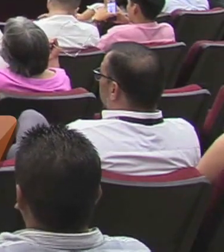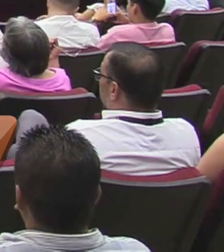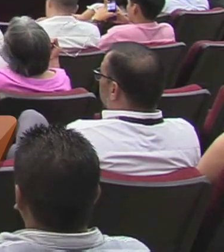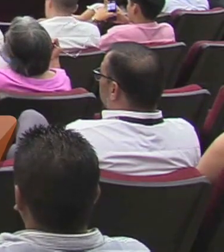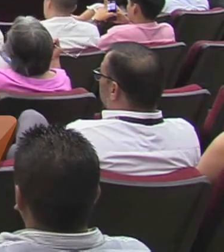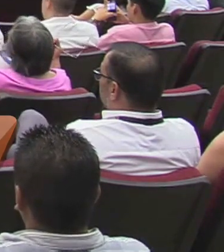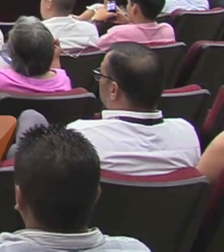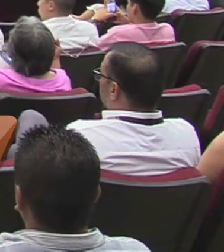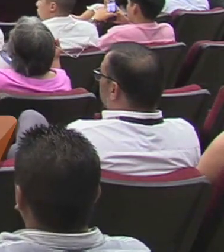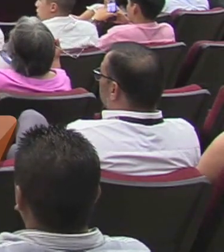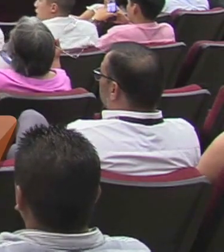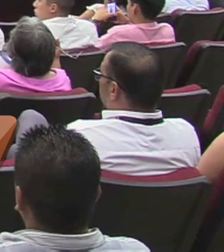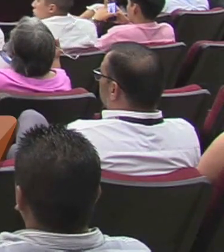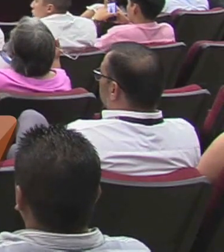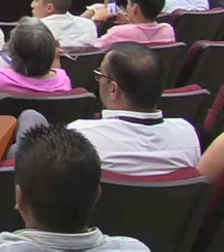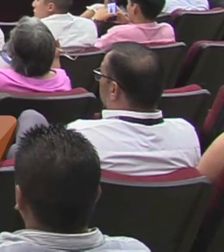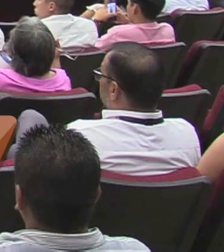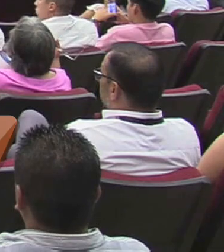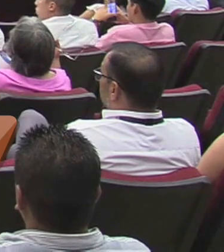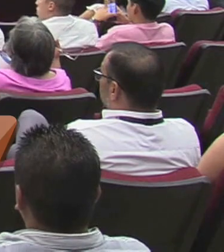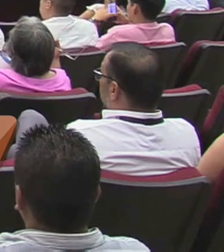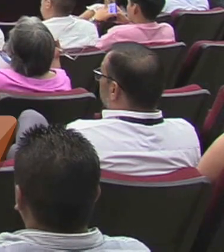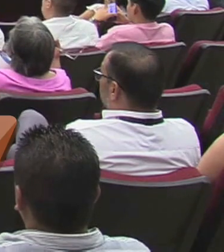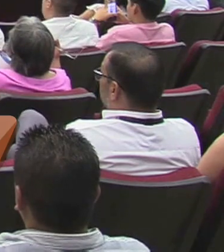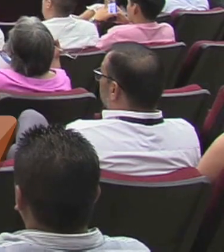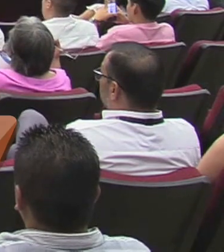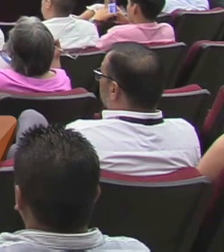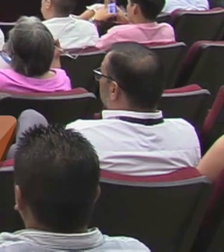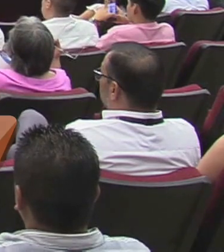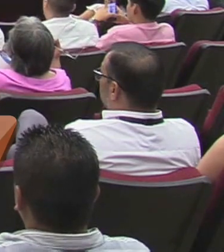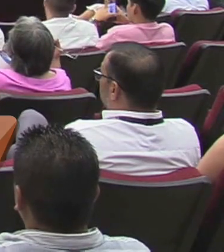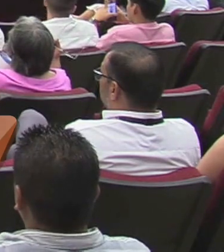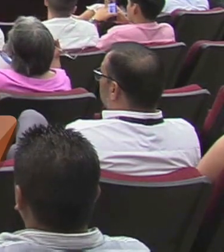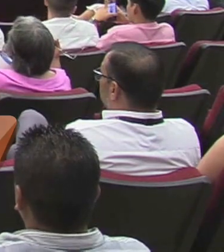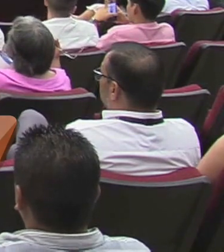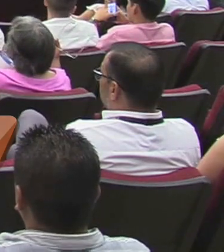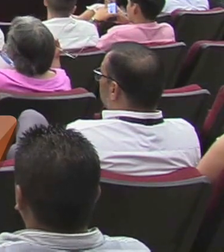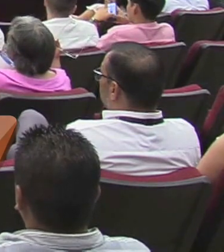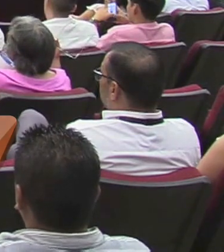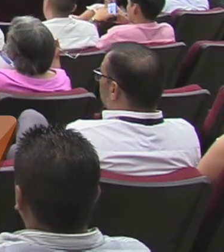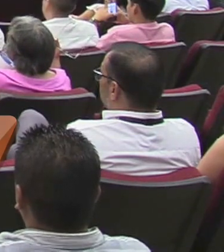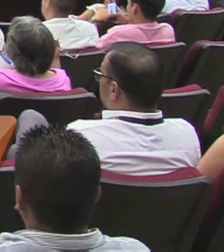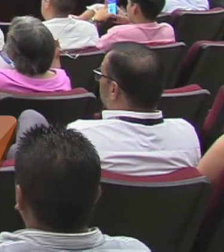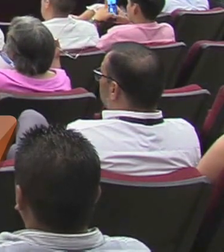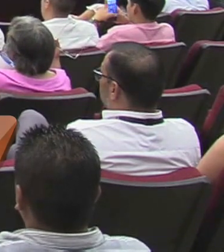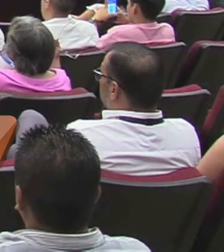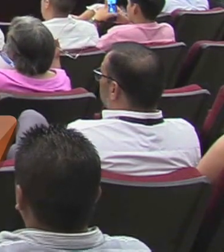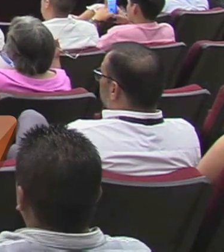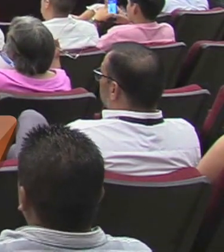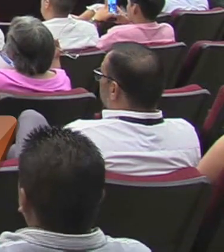tiempo máximo de 2 minutos para que las diputadas y los diputados emitan su